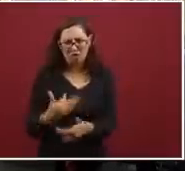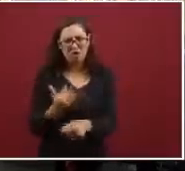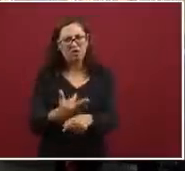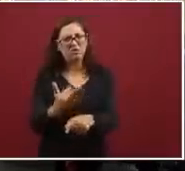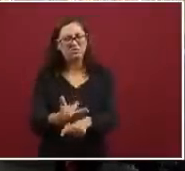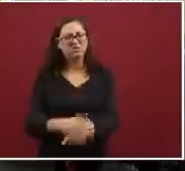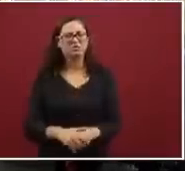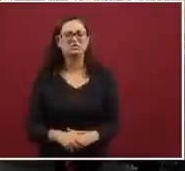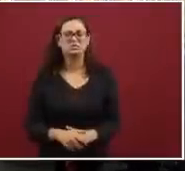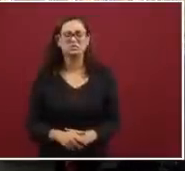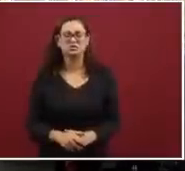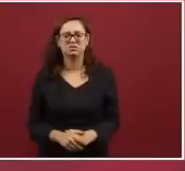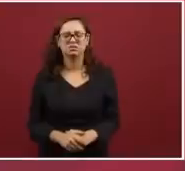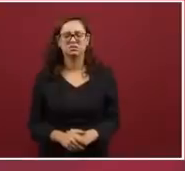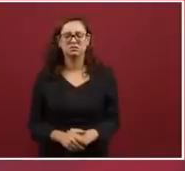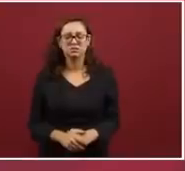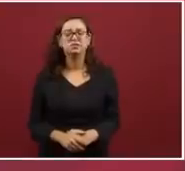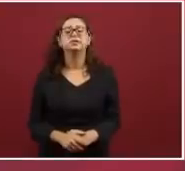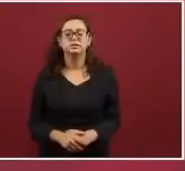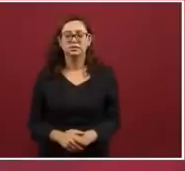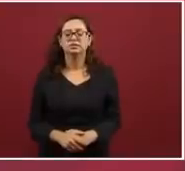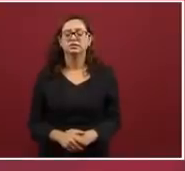pedirle a los bancos que ayuden,